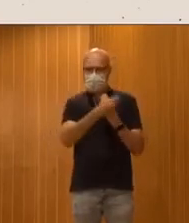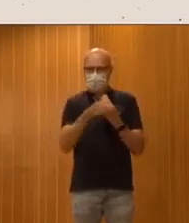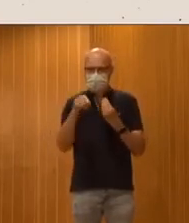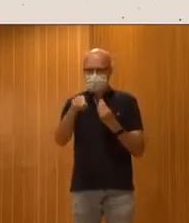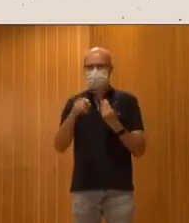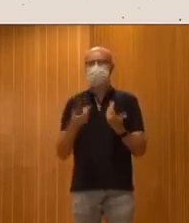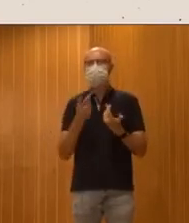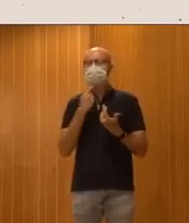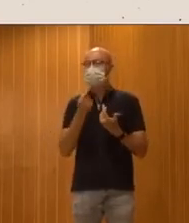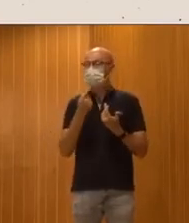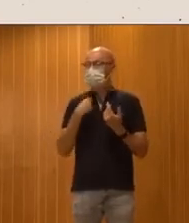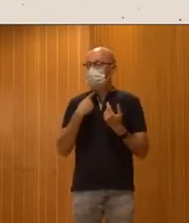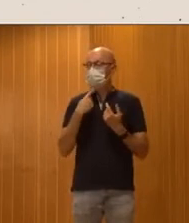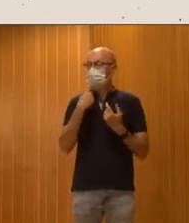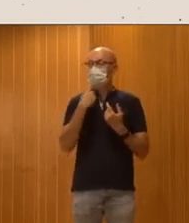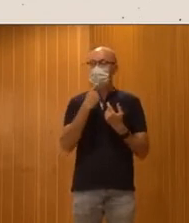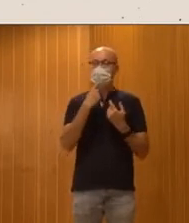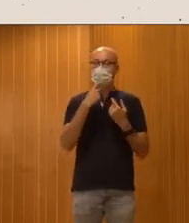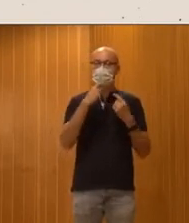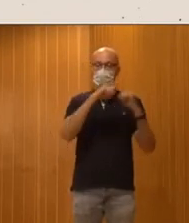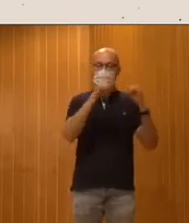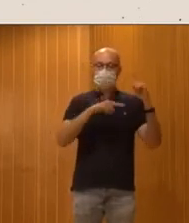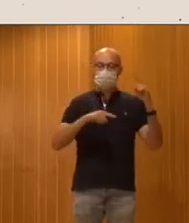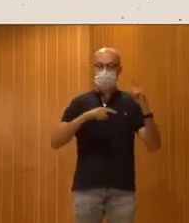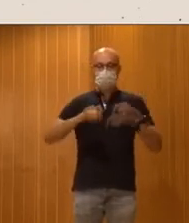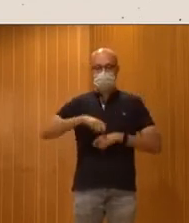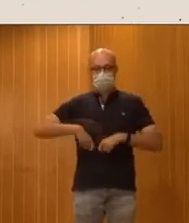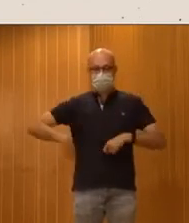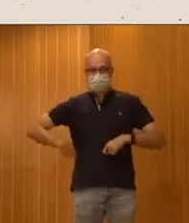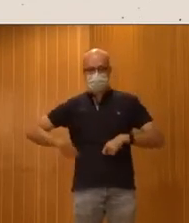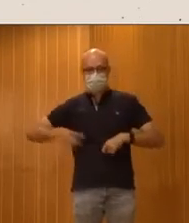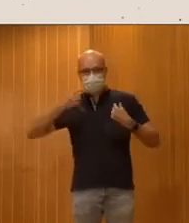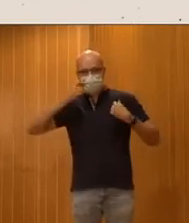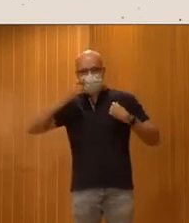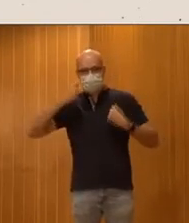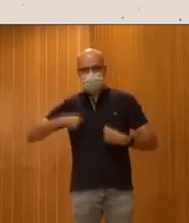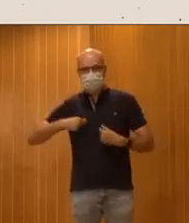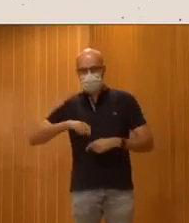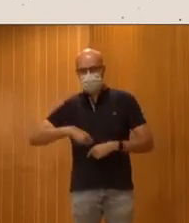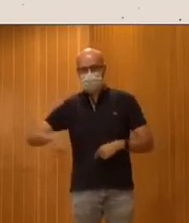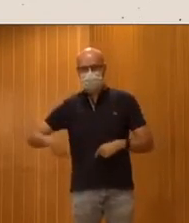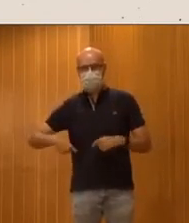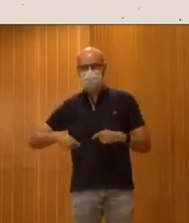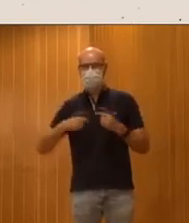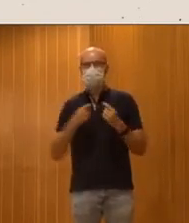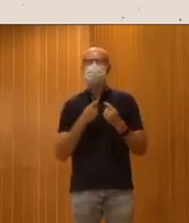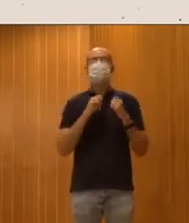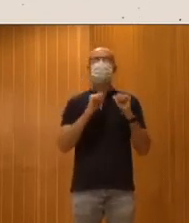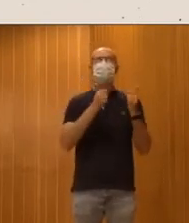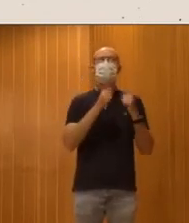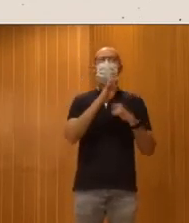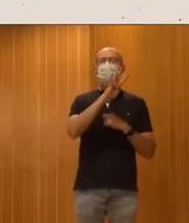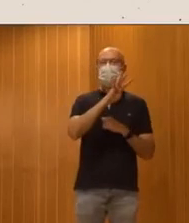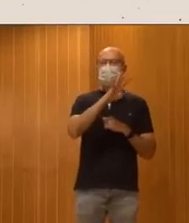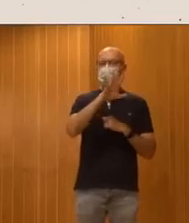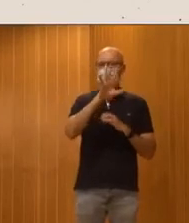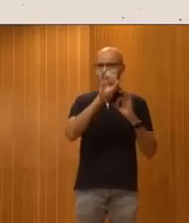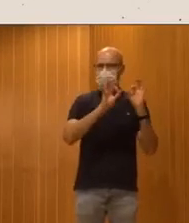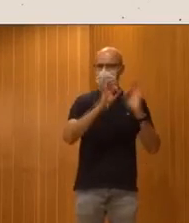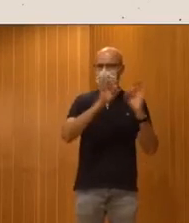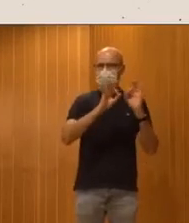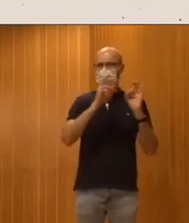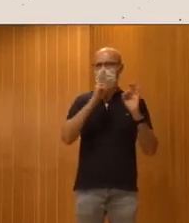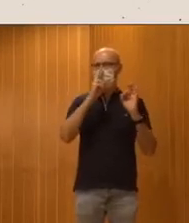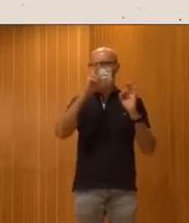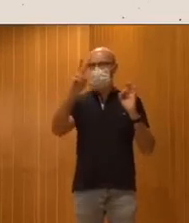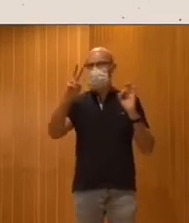línea roja, son las sujeciones mecánicas. Como veis, empezamos con más de un 45% de sujeciones mecánicas,